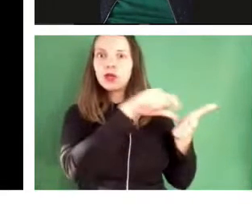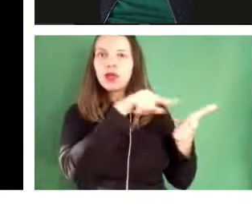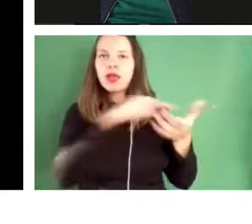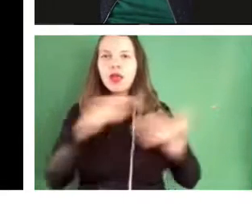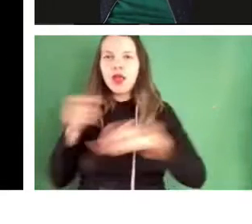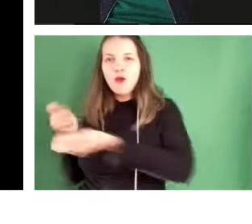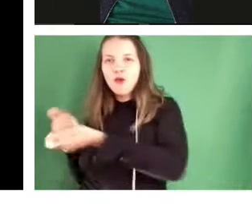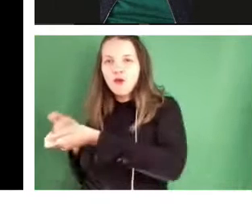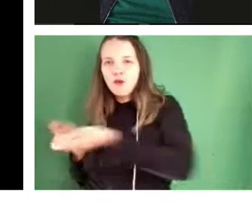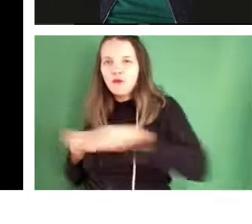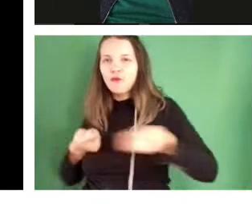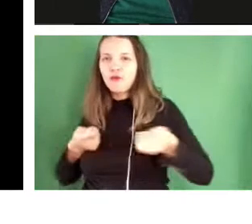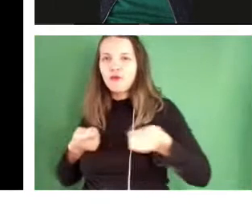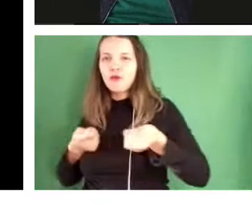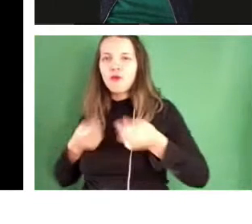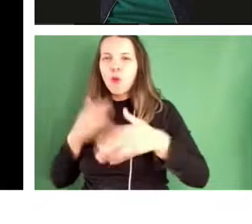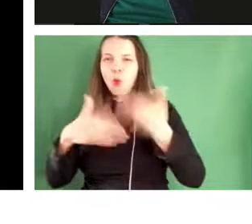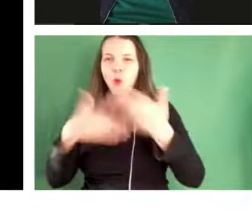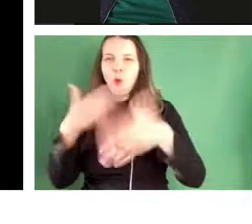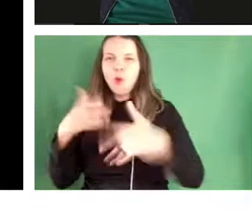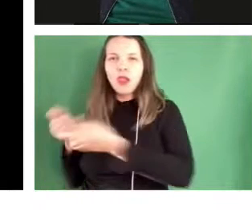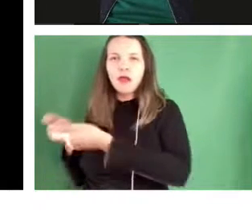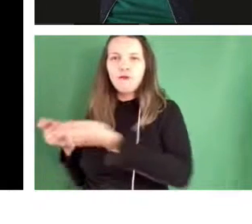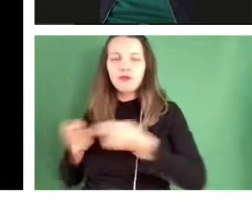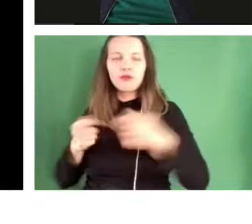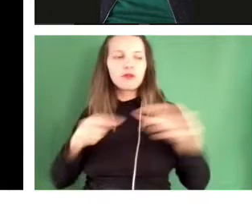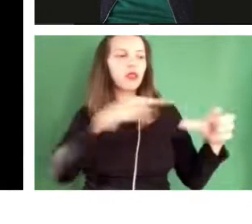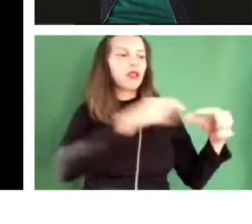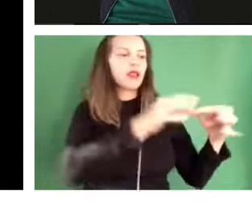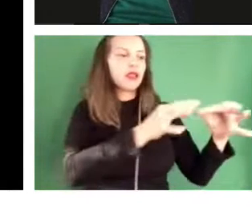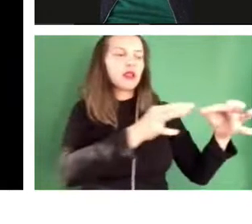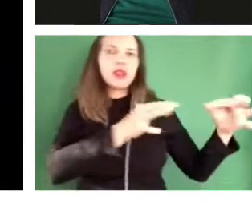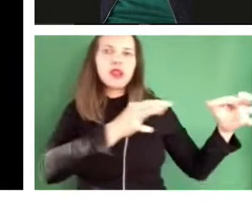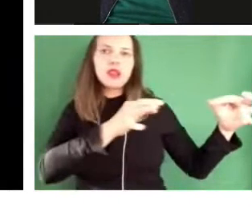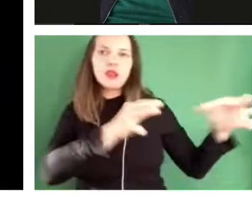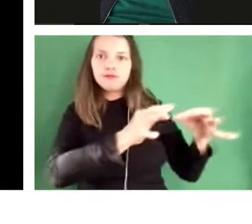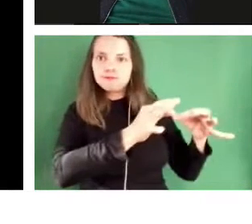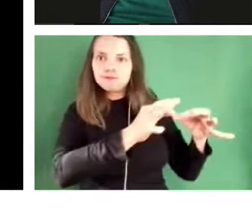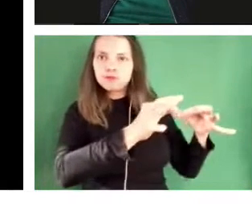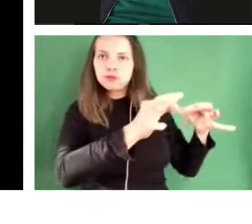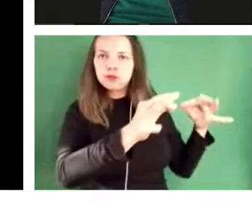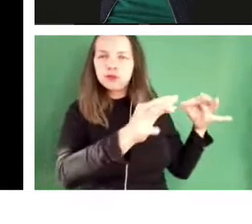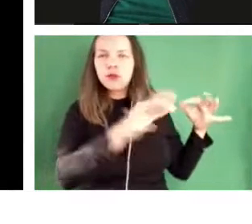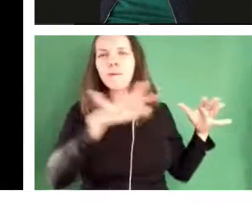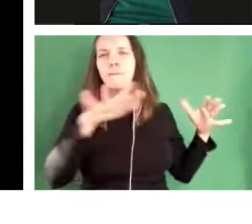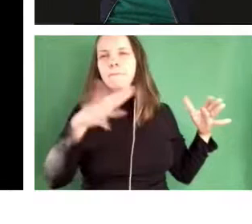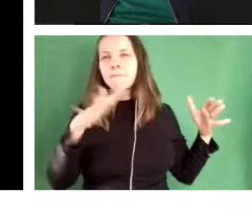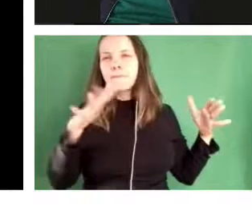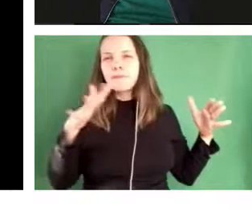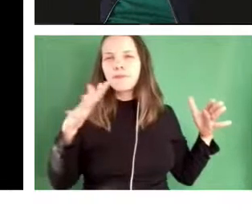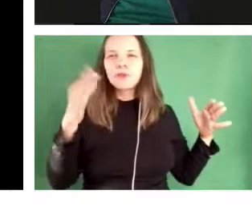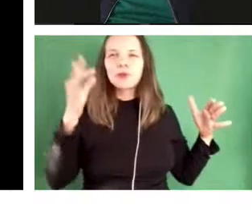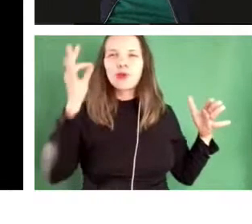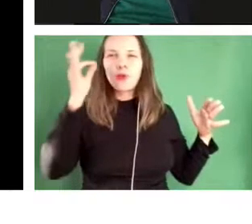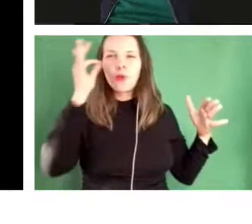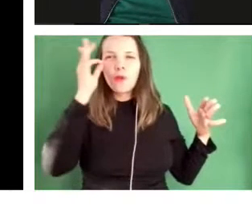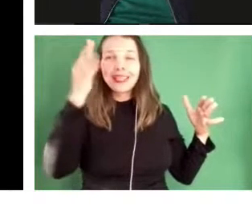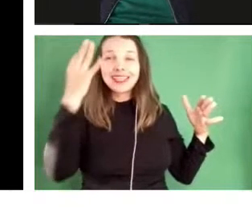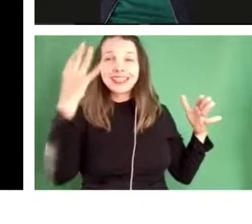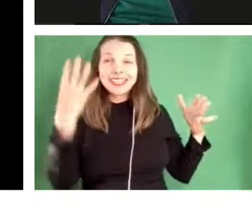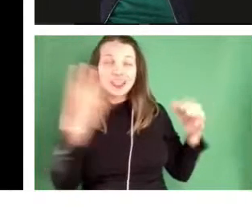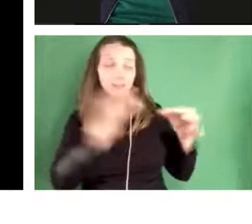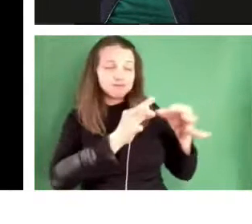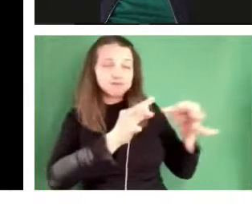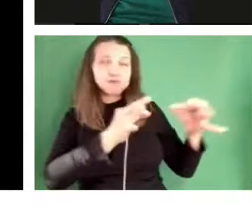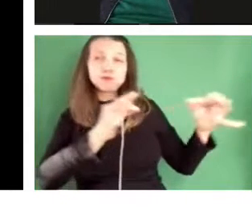o un poco más de extensión, y alrededor de él, por supuesto, se ha desarrollado todo un sector de